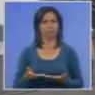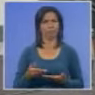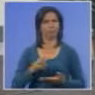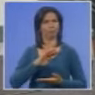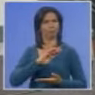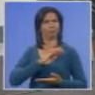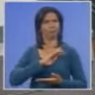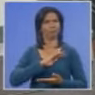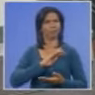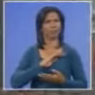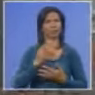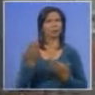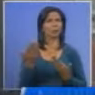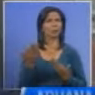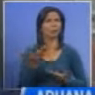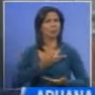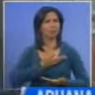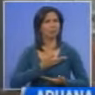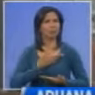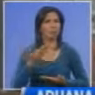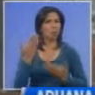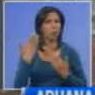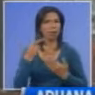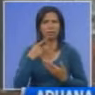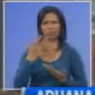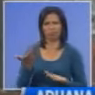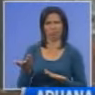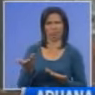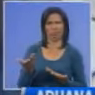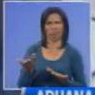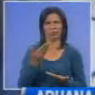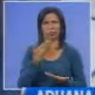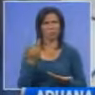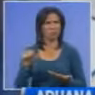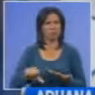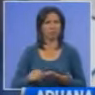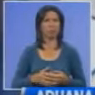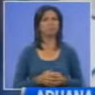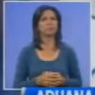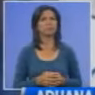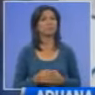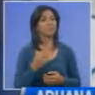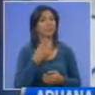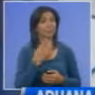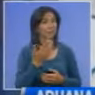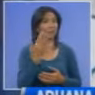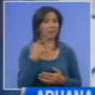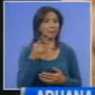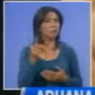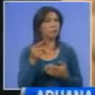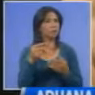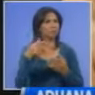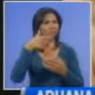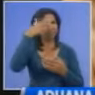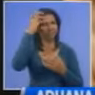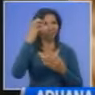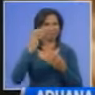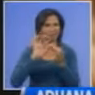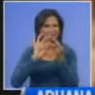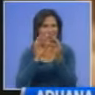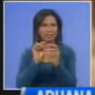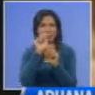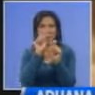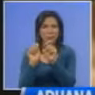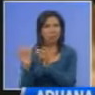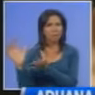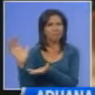Una resolución del director distrital de aduana Jorge Luis Rosales del pasado 15 de agosto podría marcar el destino final del busto de bronce del exalcalde de